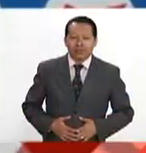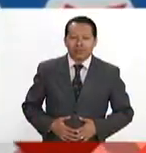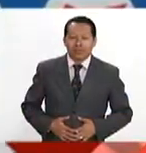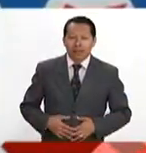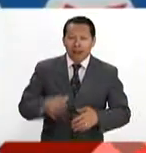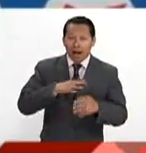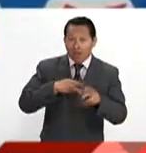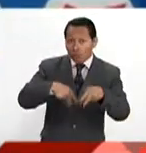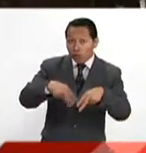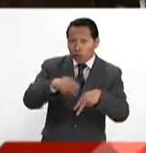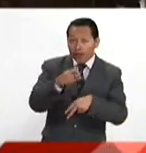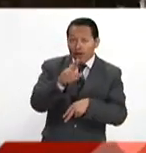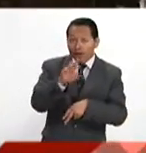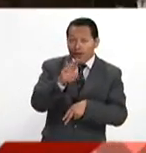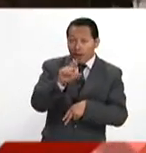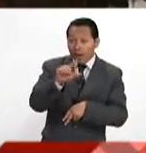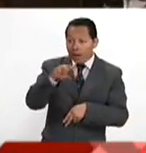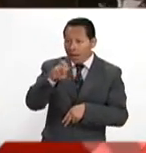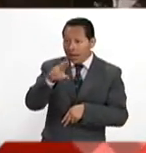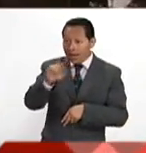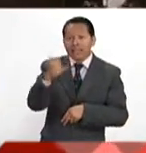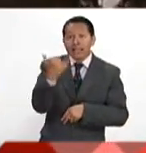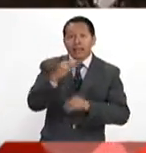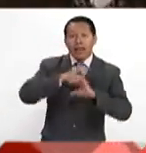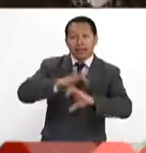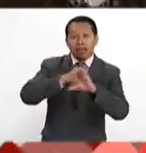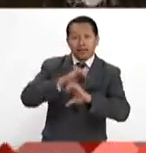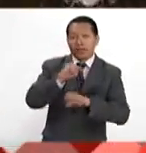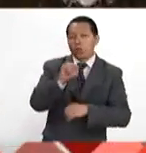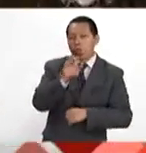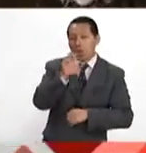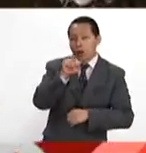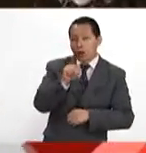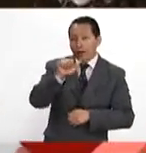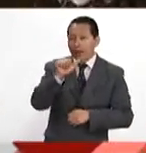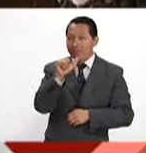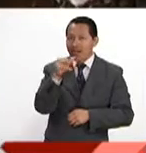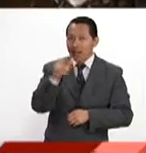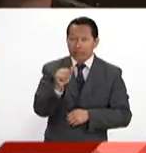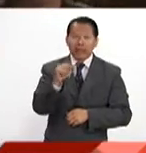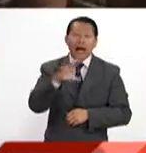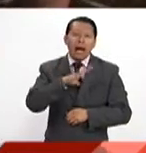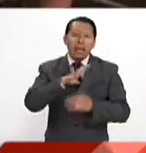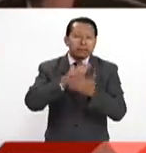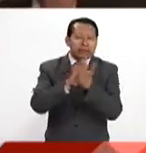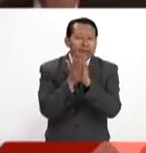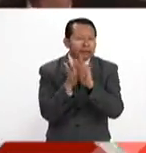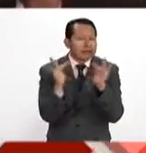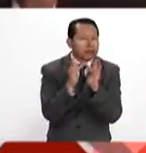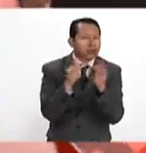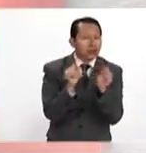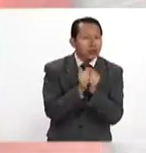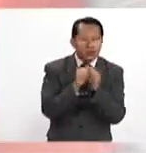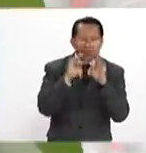Vinculan al futbolista Rafael Márquez y al cantante Julián Álvarez con supuestos nexos con el crimen organizado.